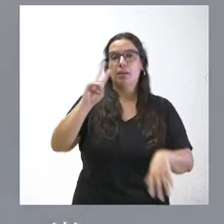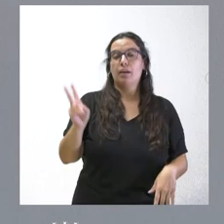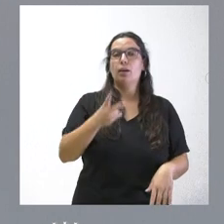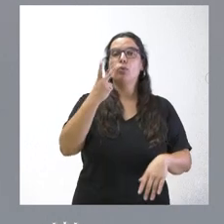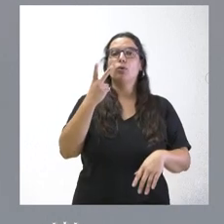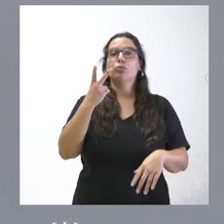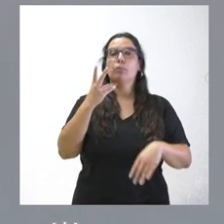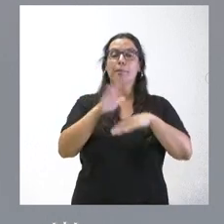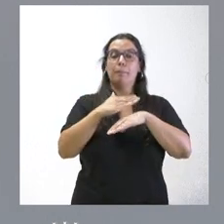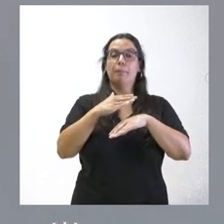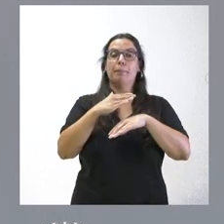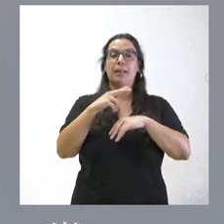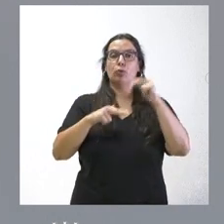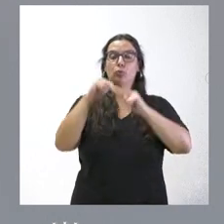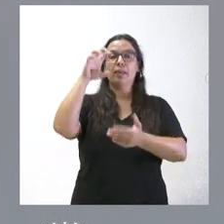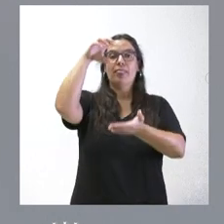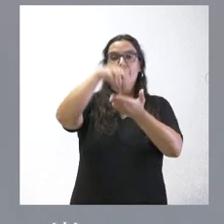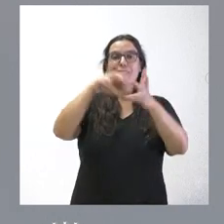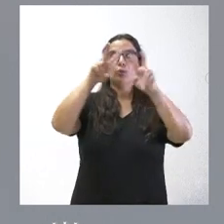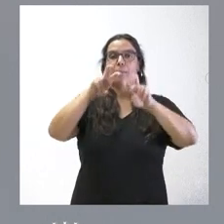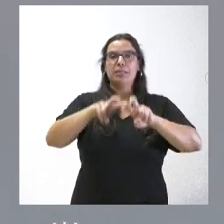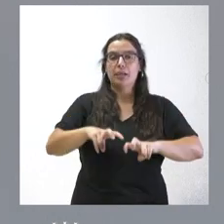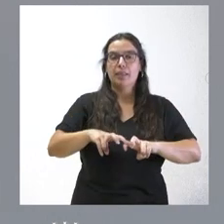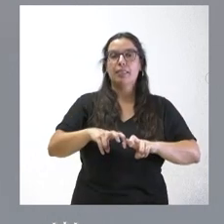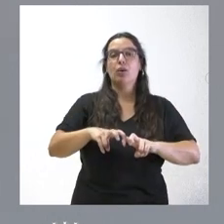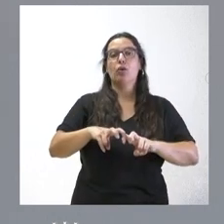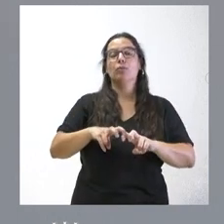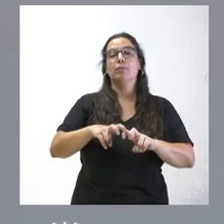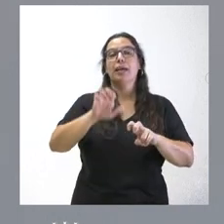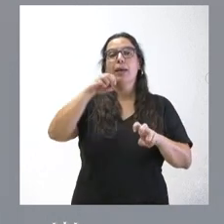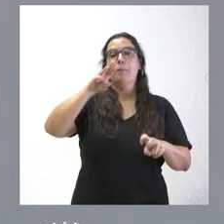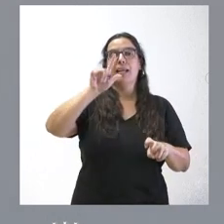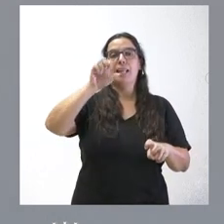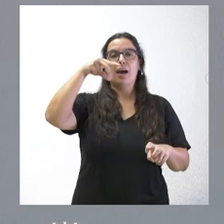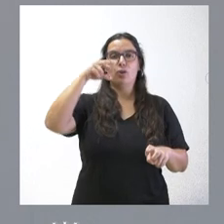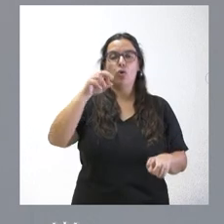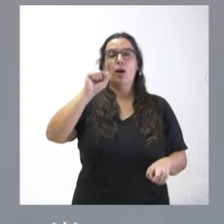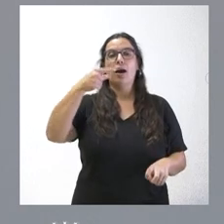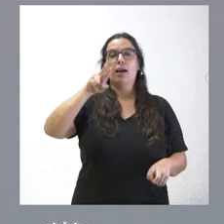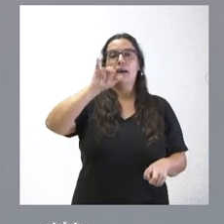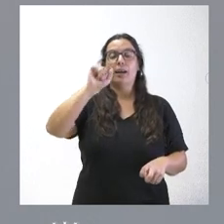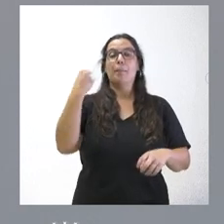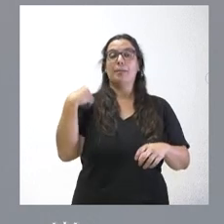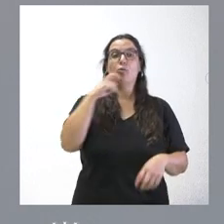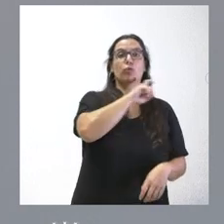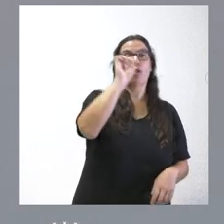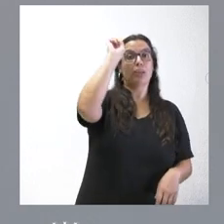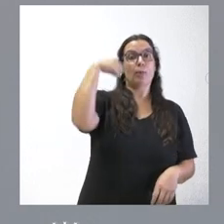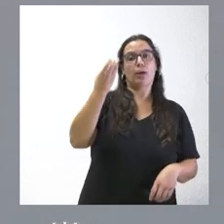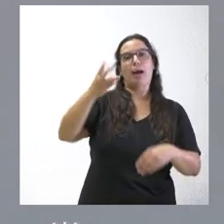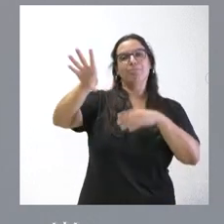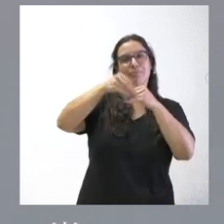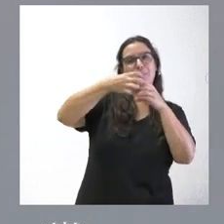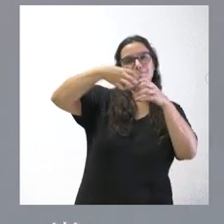construir el centro de investigación Emiliano Aguirre como ampliación de la fundación atapu en Burgos